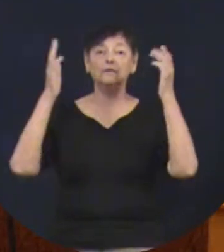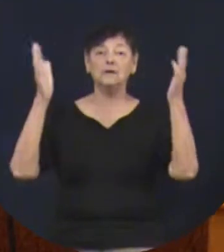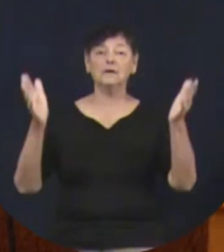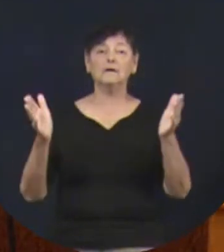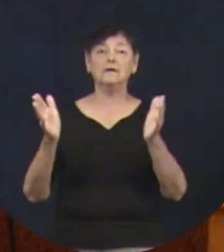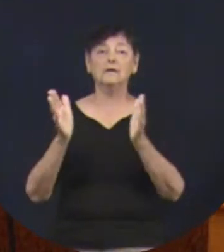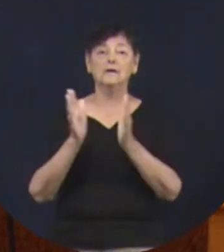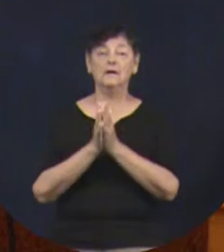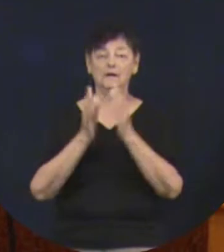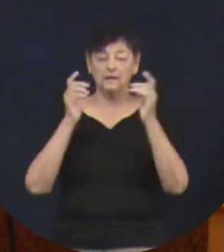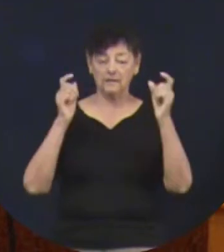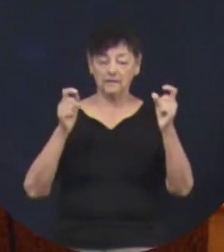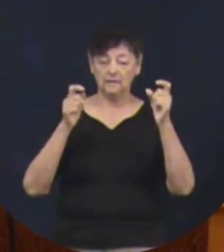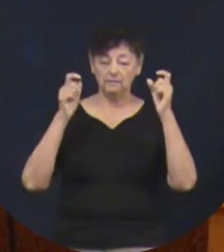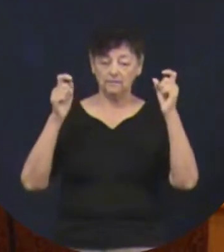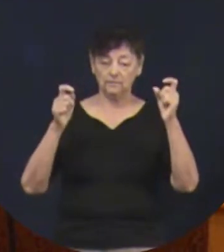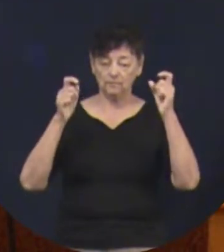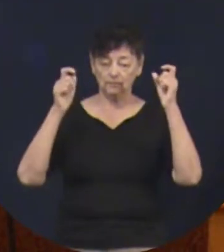aleluya,